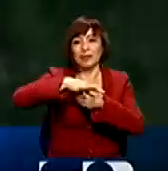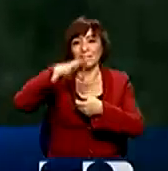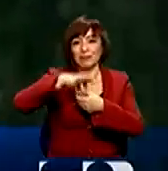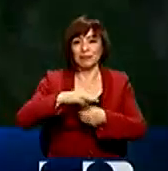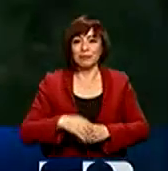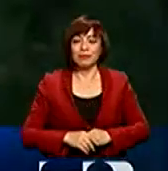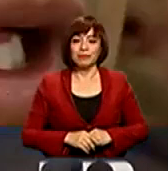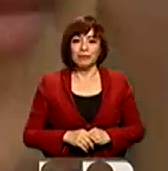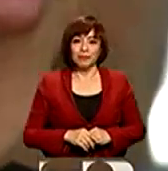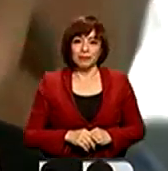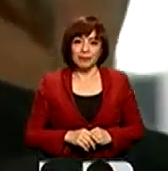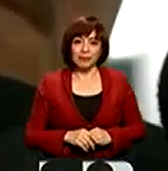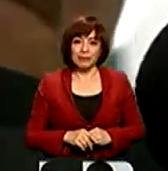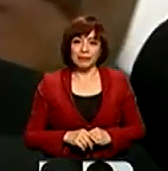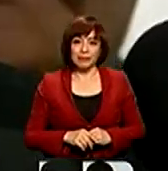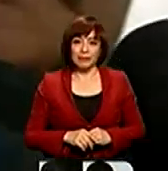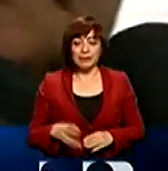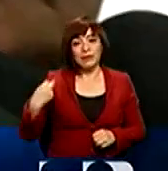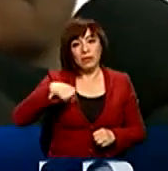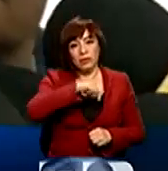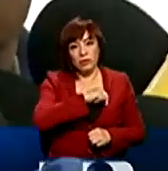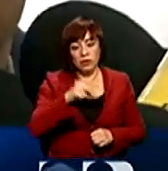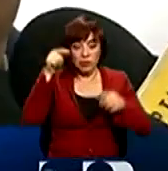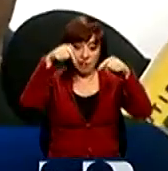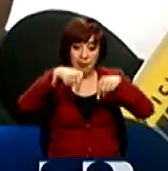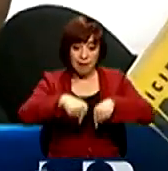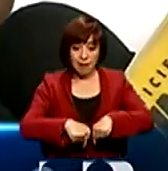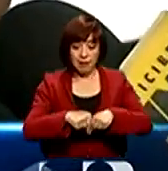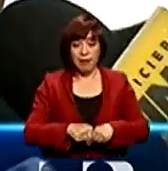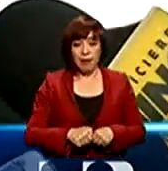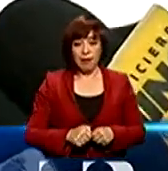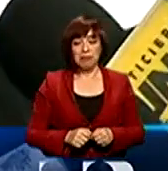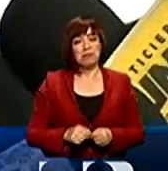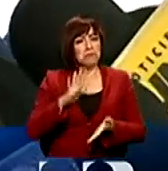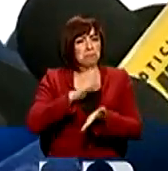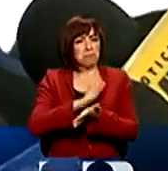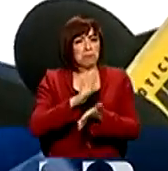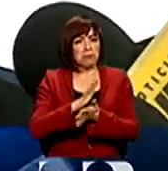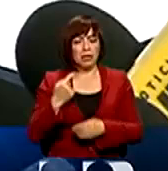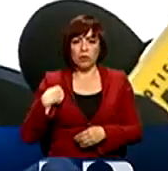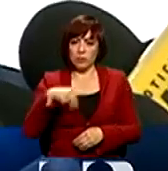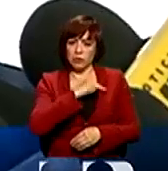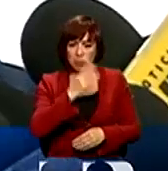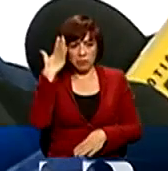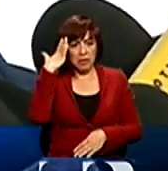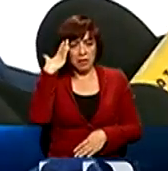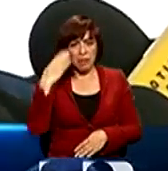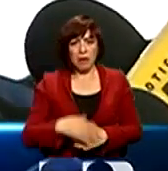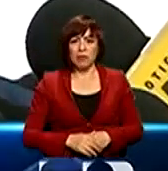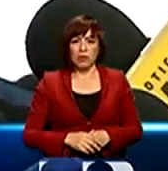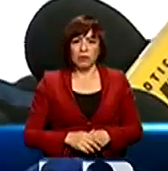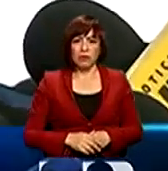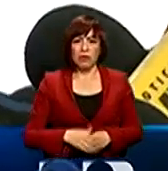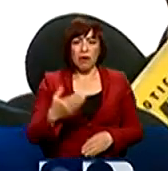seccionales. Hemos venido acá con la frente en alto a defendernos de una acusación injusta que se hizo en tiempos